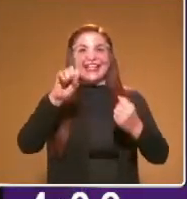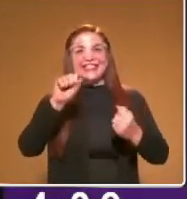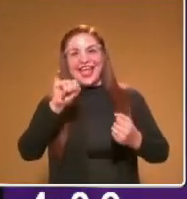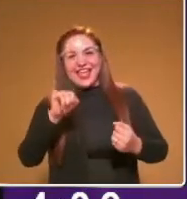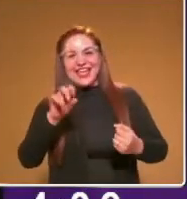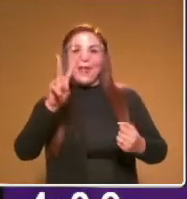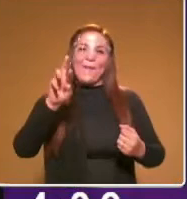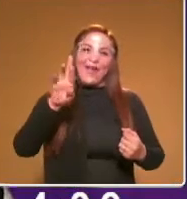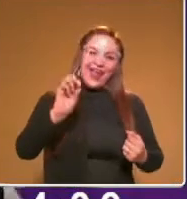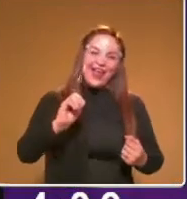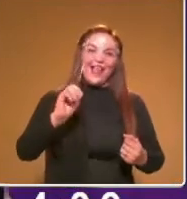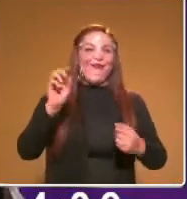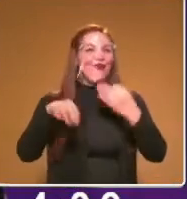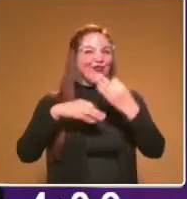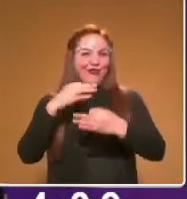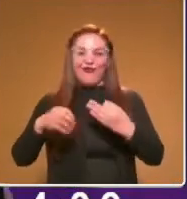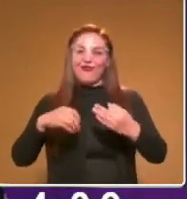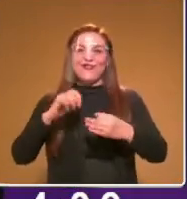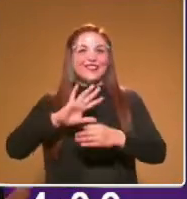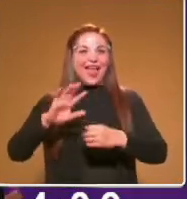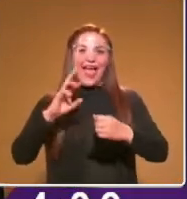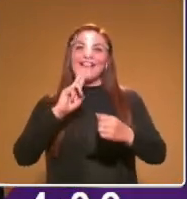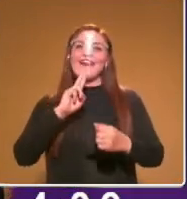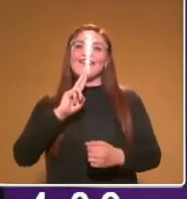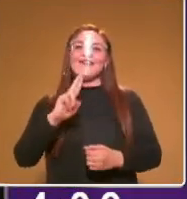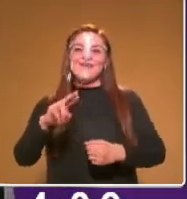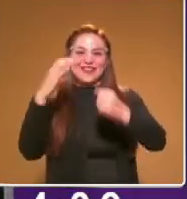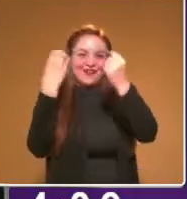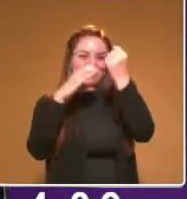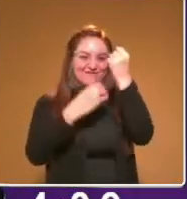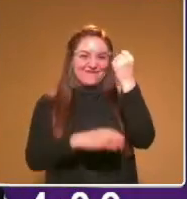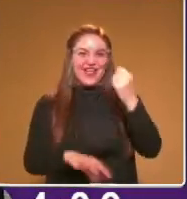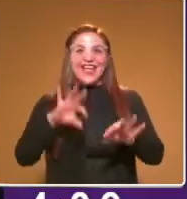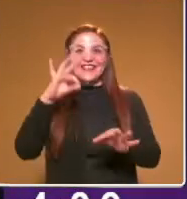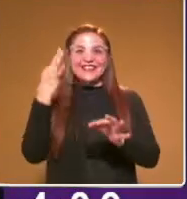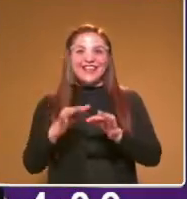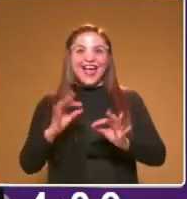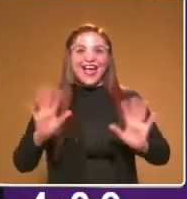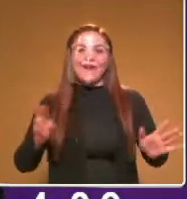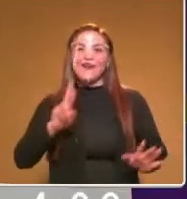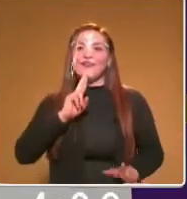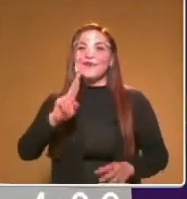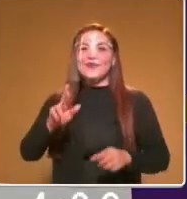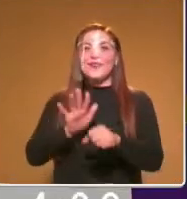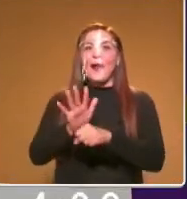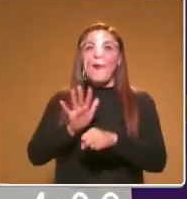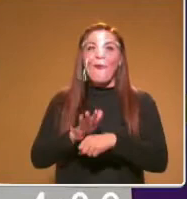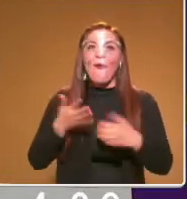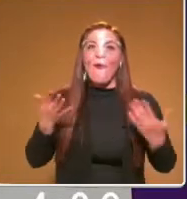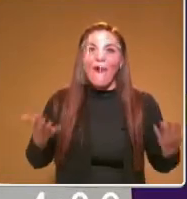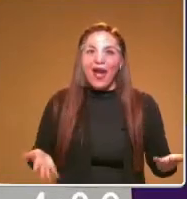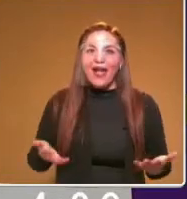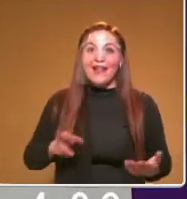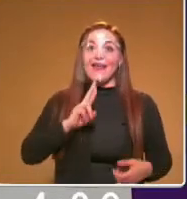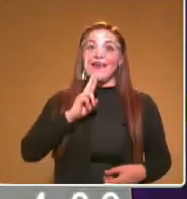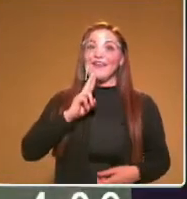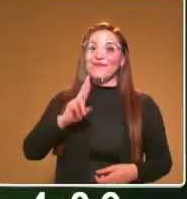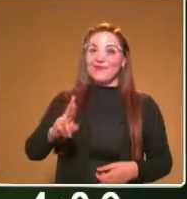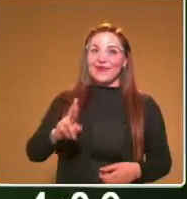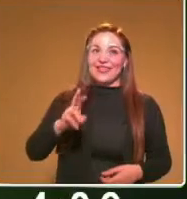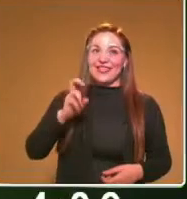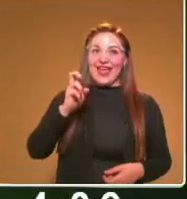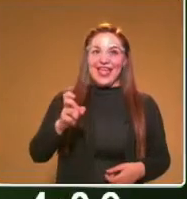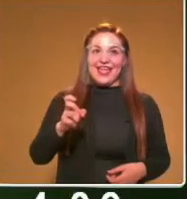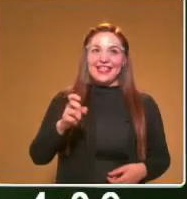ahí constantemente y ya nos enviaron la respuesta, maestra. Porque la respuesta, ¿cuál es? La respuesta del día de hoy es, si